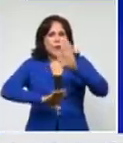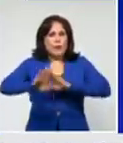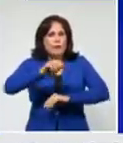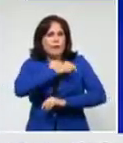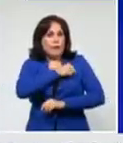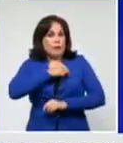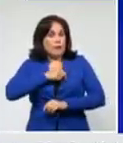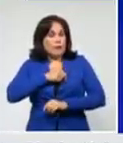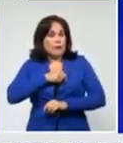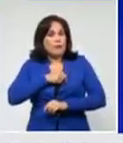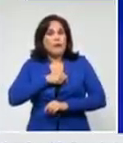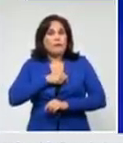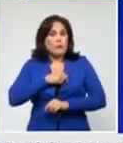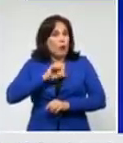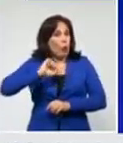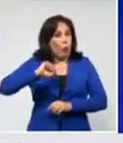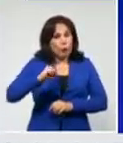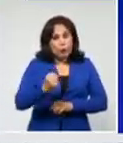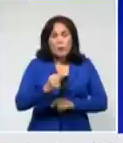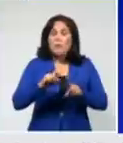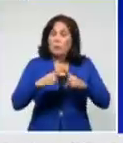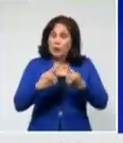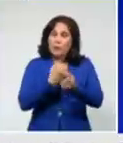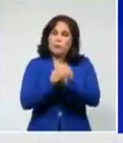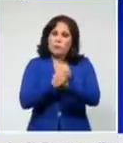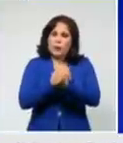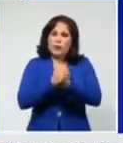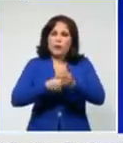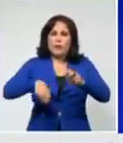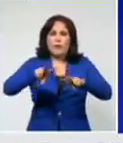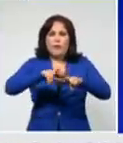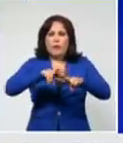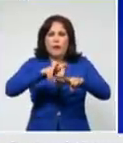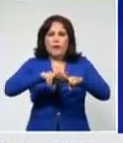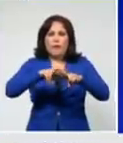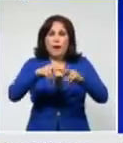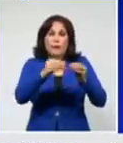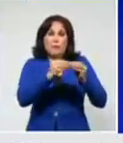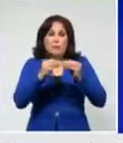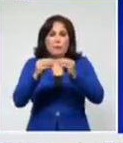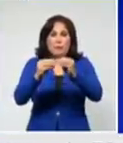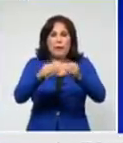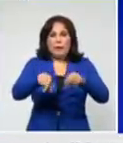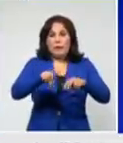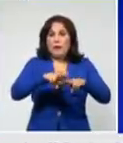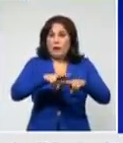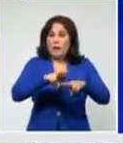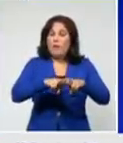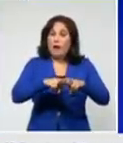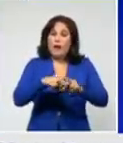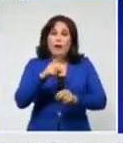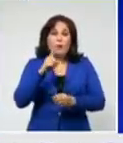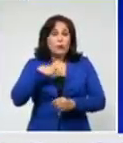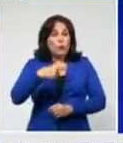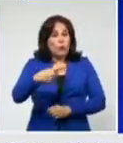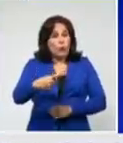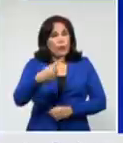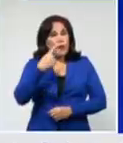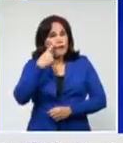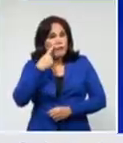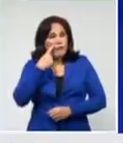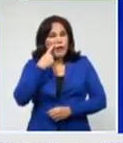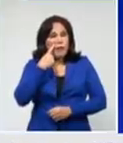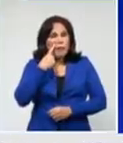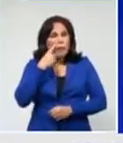realmente todavía tiene un riesgo muy elevado por la transmisión, lo cual vemos diariamente, además con una